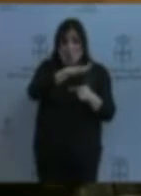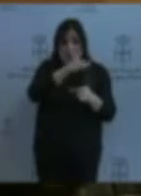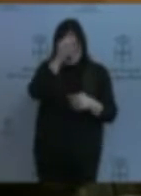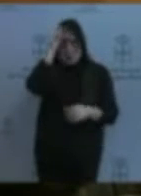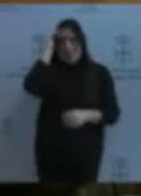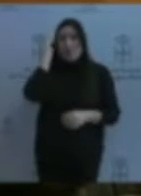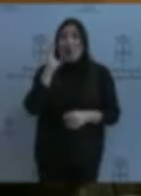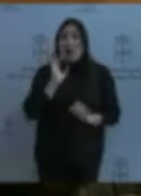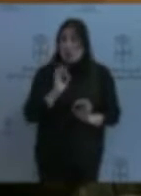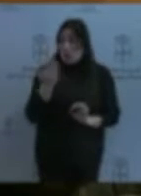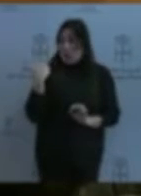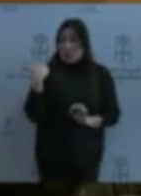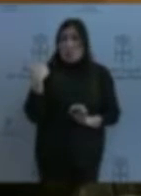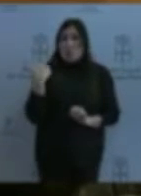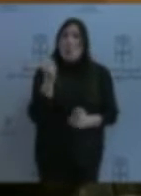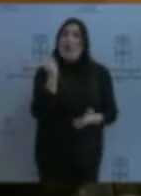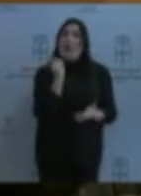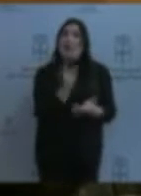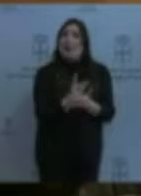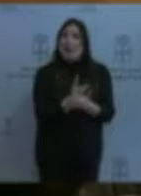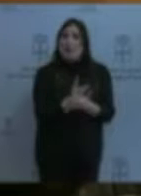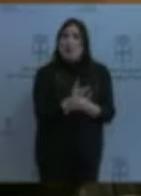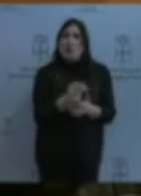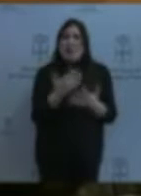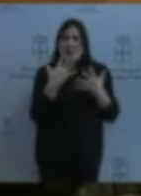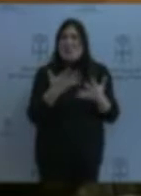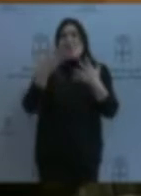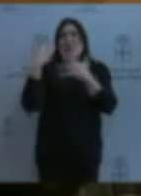¿dónde estabas hace 10 años? Por las redes